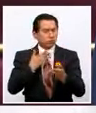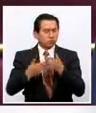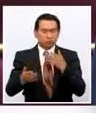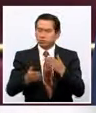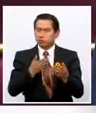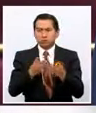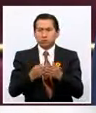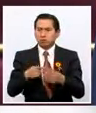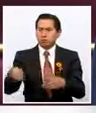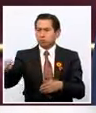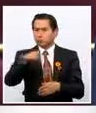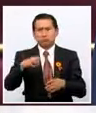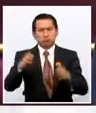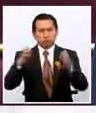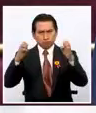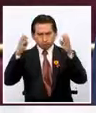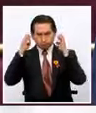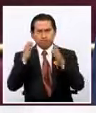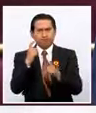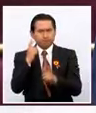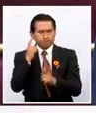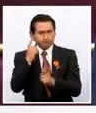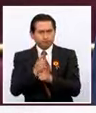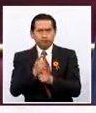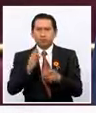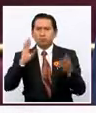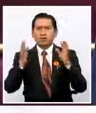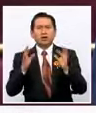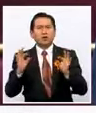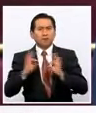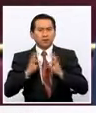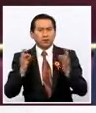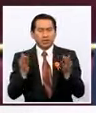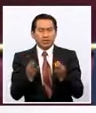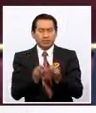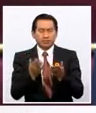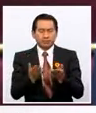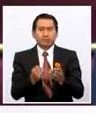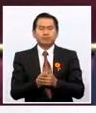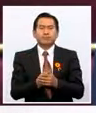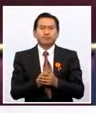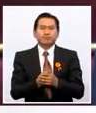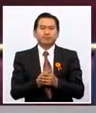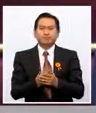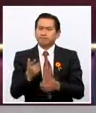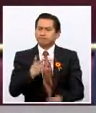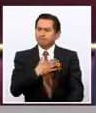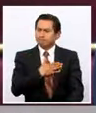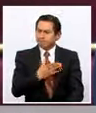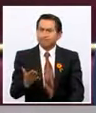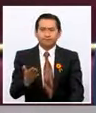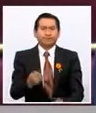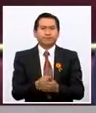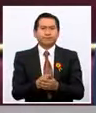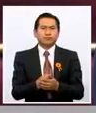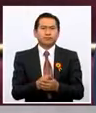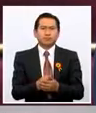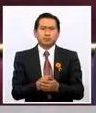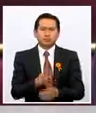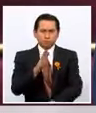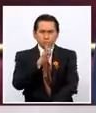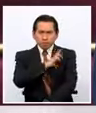como uno se porta con una familia con generosidad con valentía